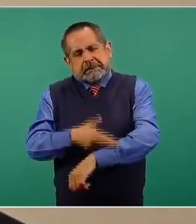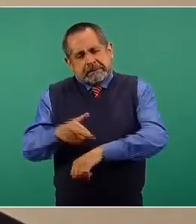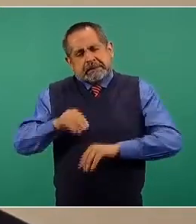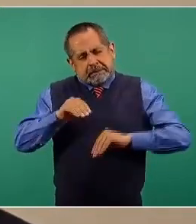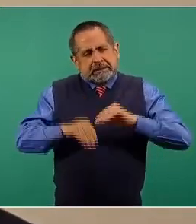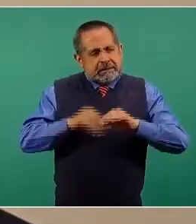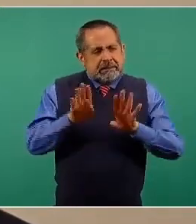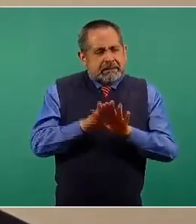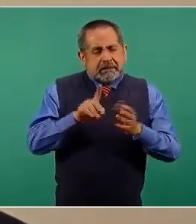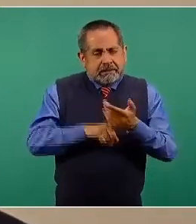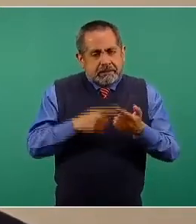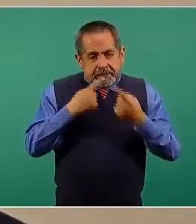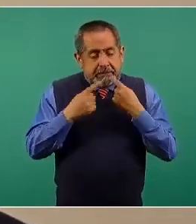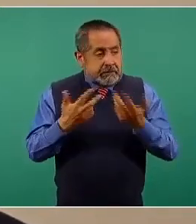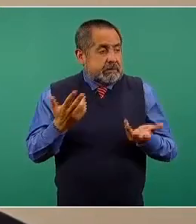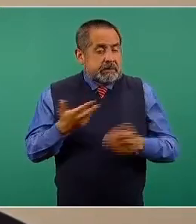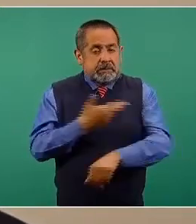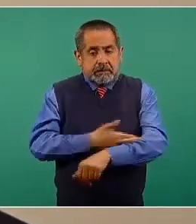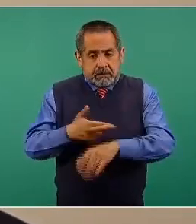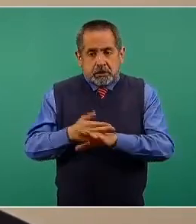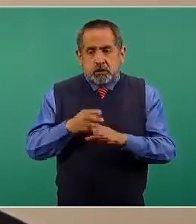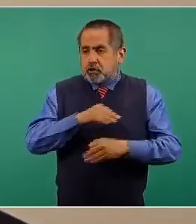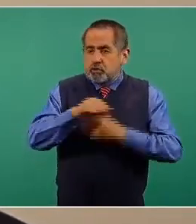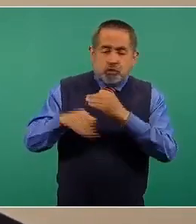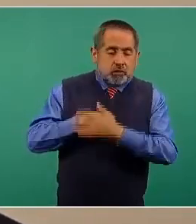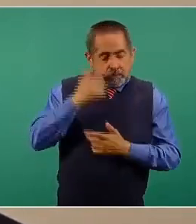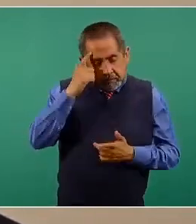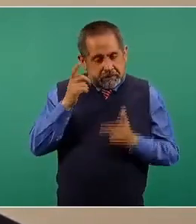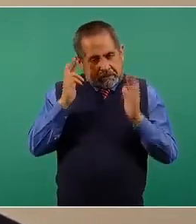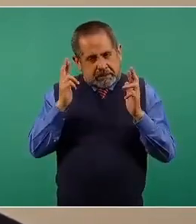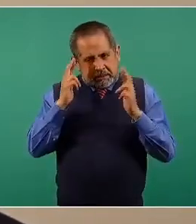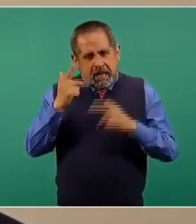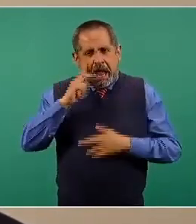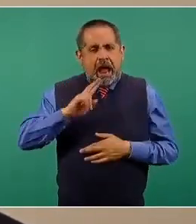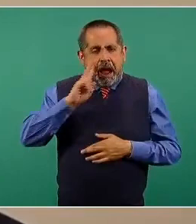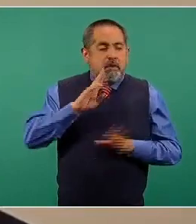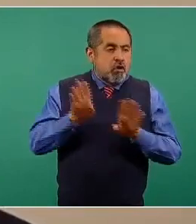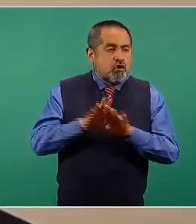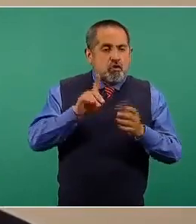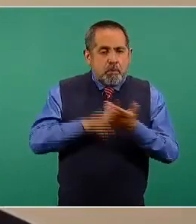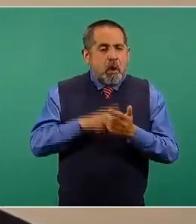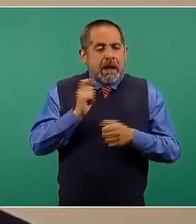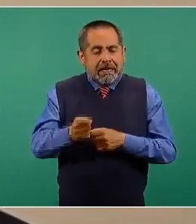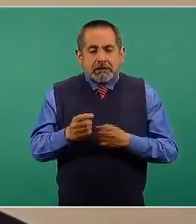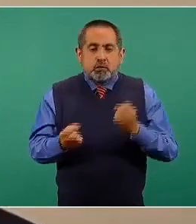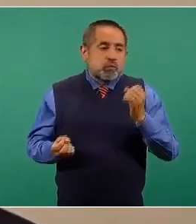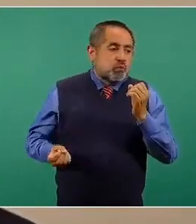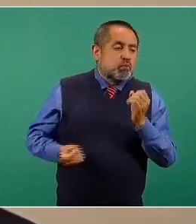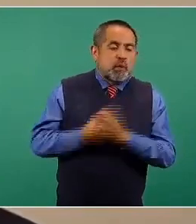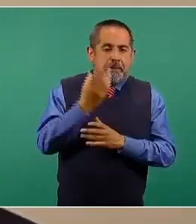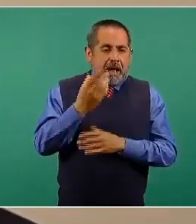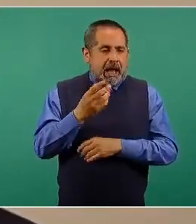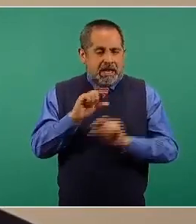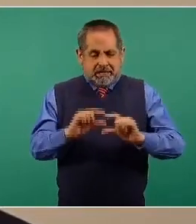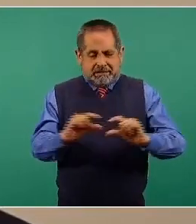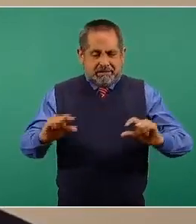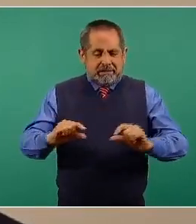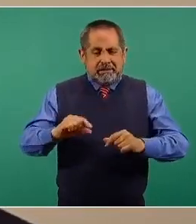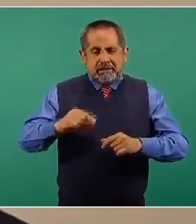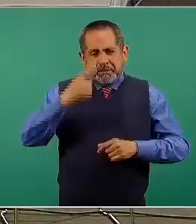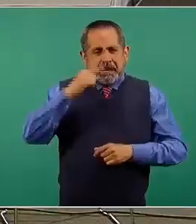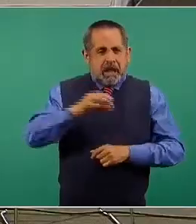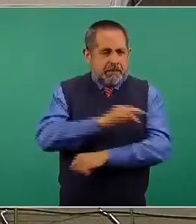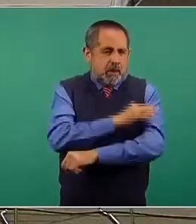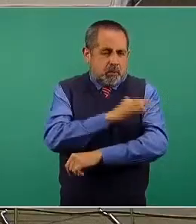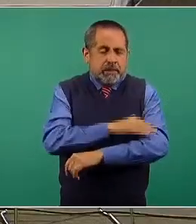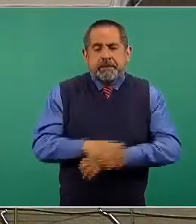que obviamente estamos todos expectantes del arribo y la llegada de estas nuevas dosis de vacunas. Si